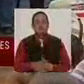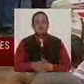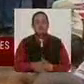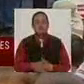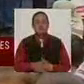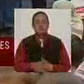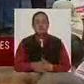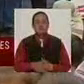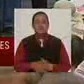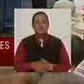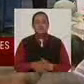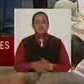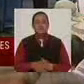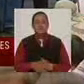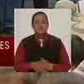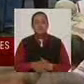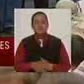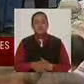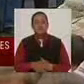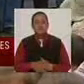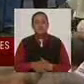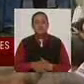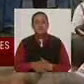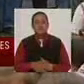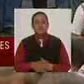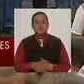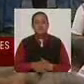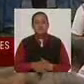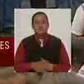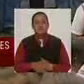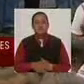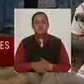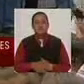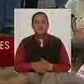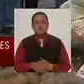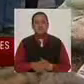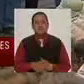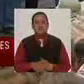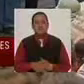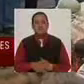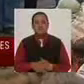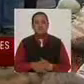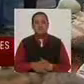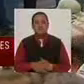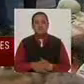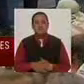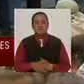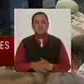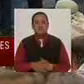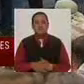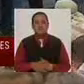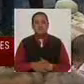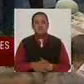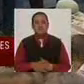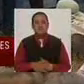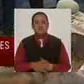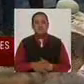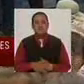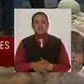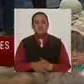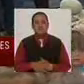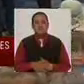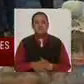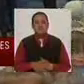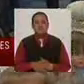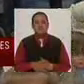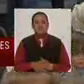Así, faltando cúmplamo, así, ina, como no se buscan, jamás se buscan, así